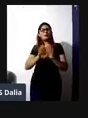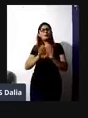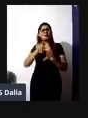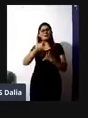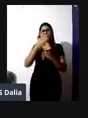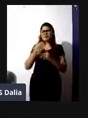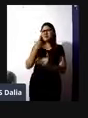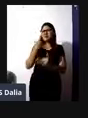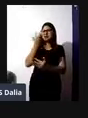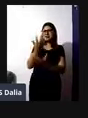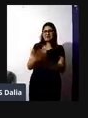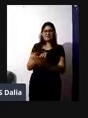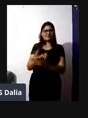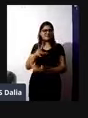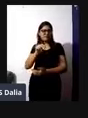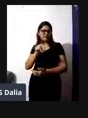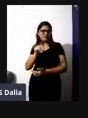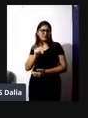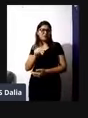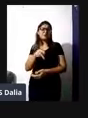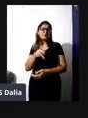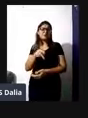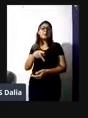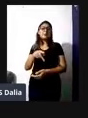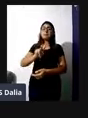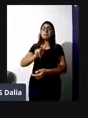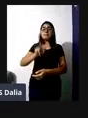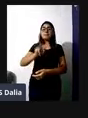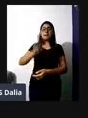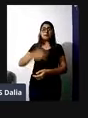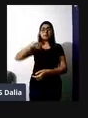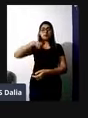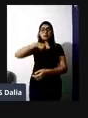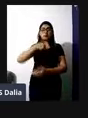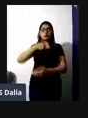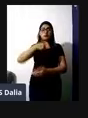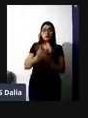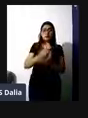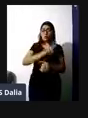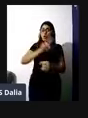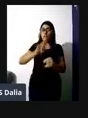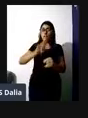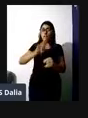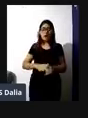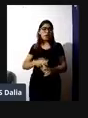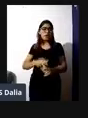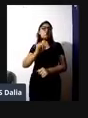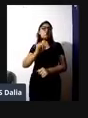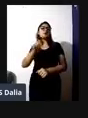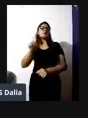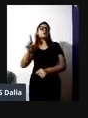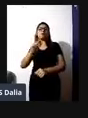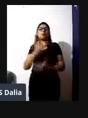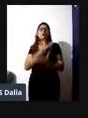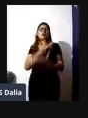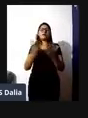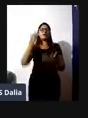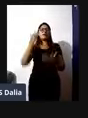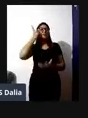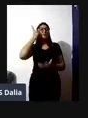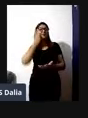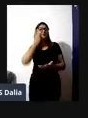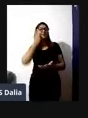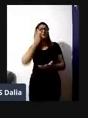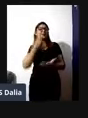ahorita? Pero lo cierto es que no estamos descansando igual, no estamos durmiendo igual. Muchos traemos los horarios